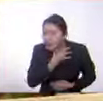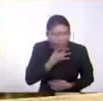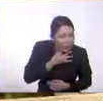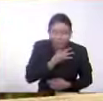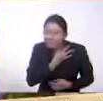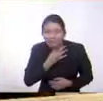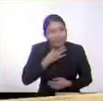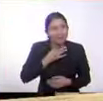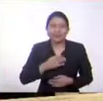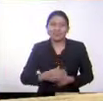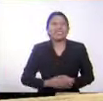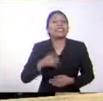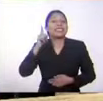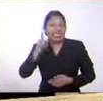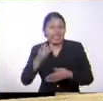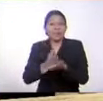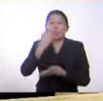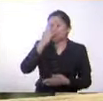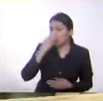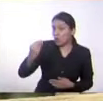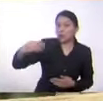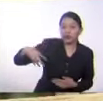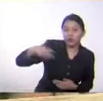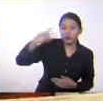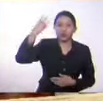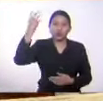curioso, es el coatí.